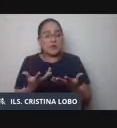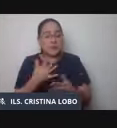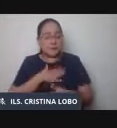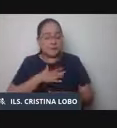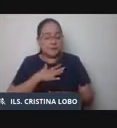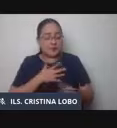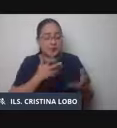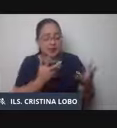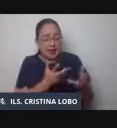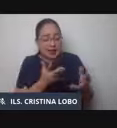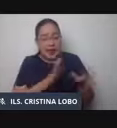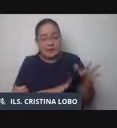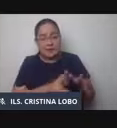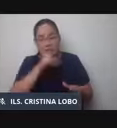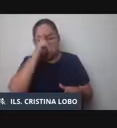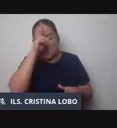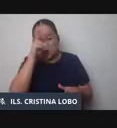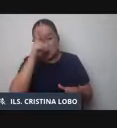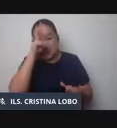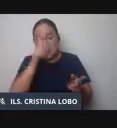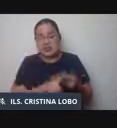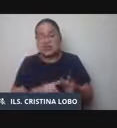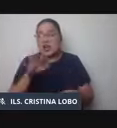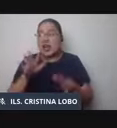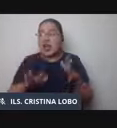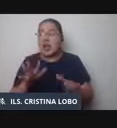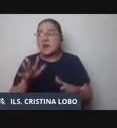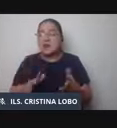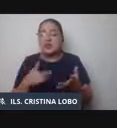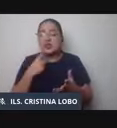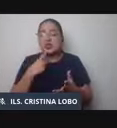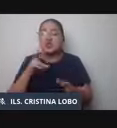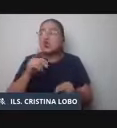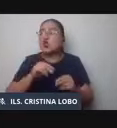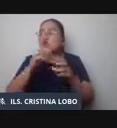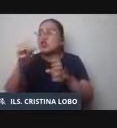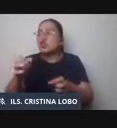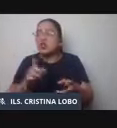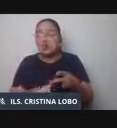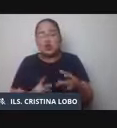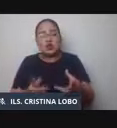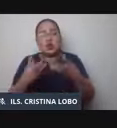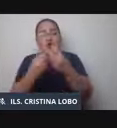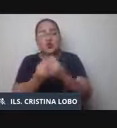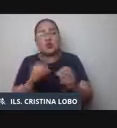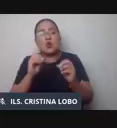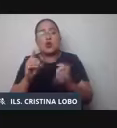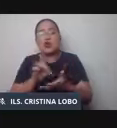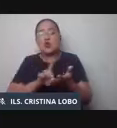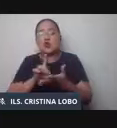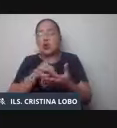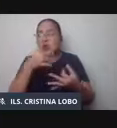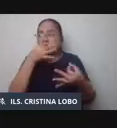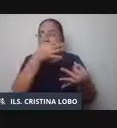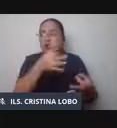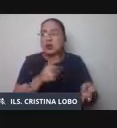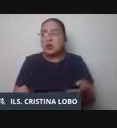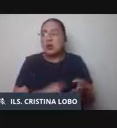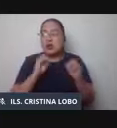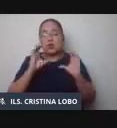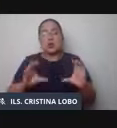sean violentos, ya sean de ausencia, ya sea de adicciones, ya sea de faltas de cuidado a nuestra